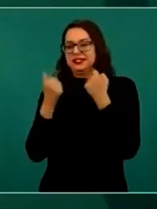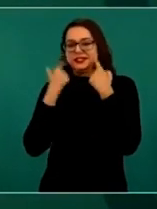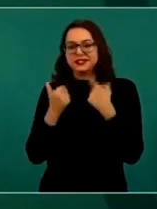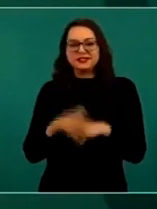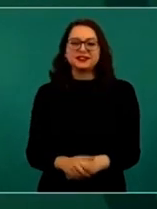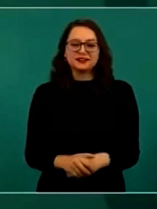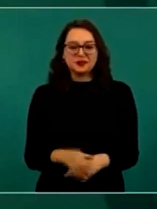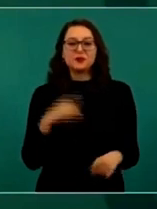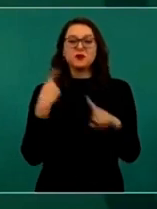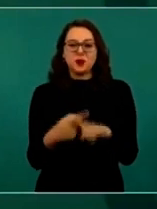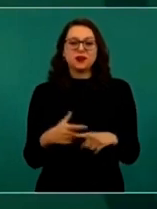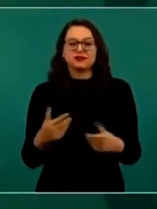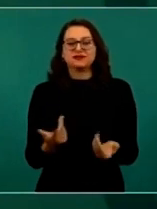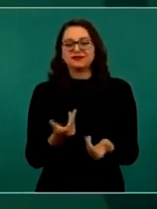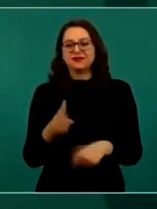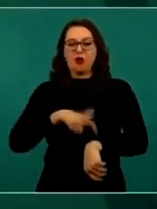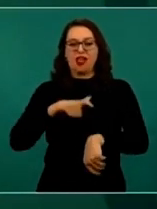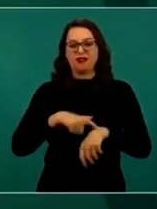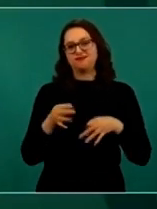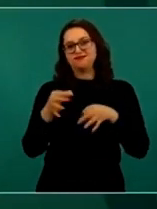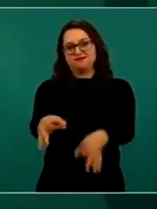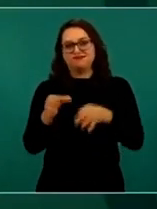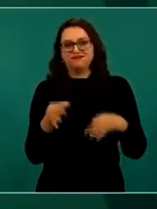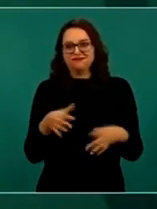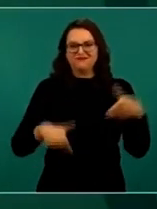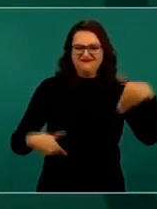Por eso y por otras cosas.